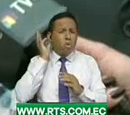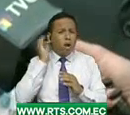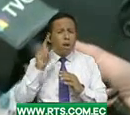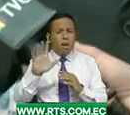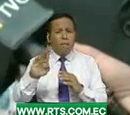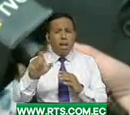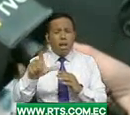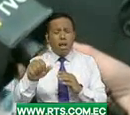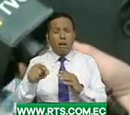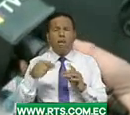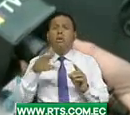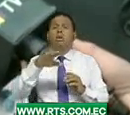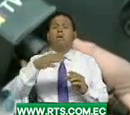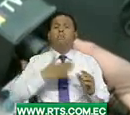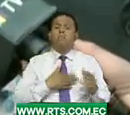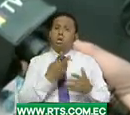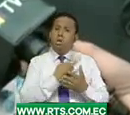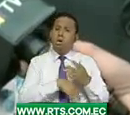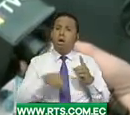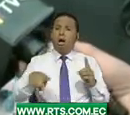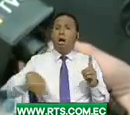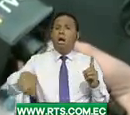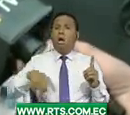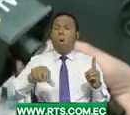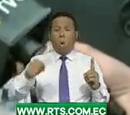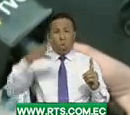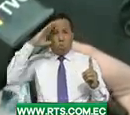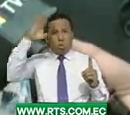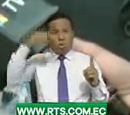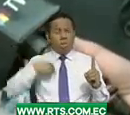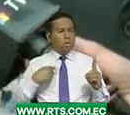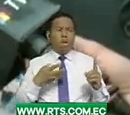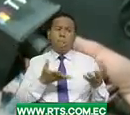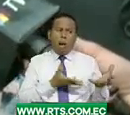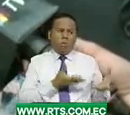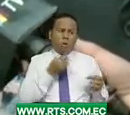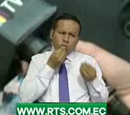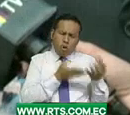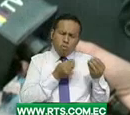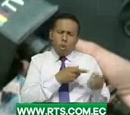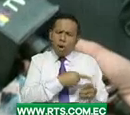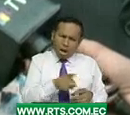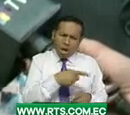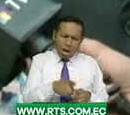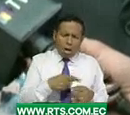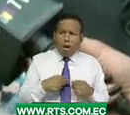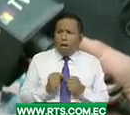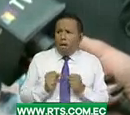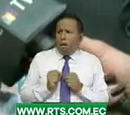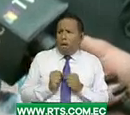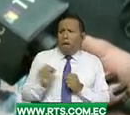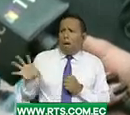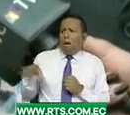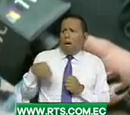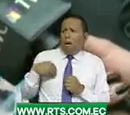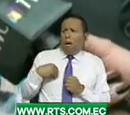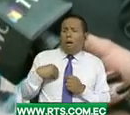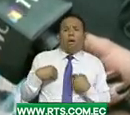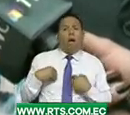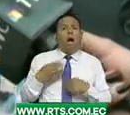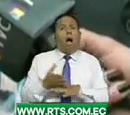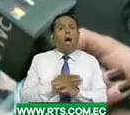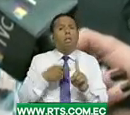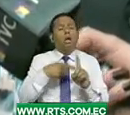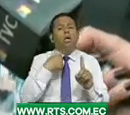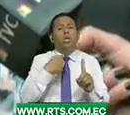presionaron? Porque pusieron palabras que ella no dijo, porque sus primeras declaraciones ella se mantuvo y dijo, yo no vi ni escuché nada.